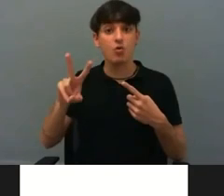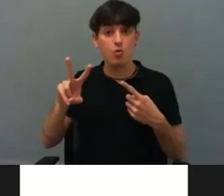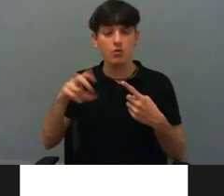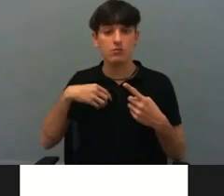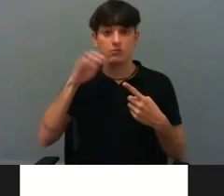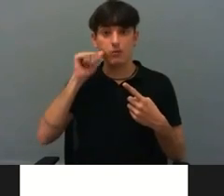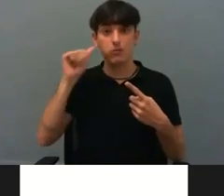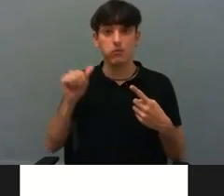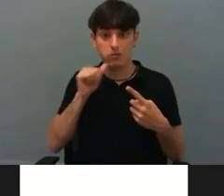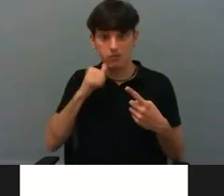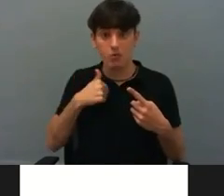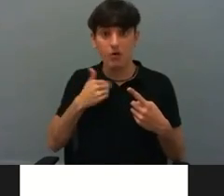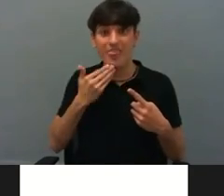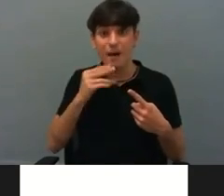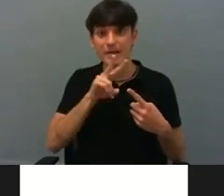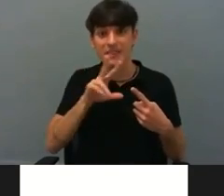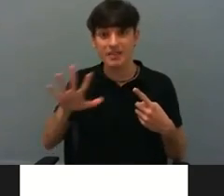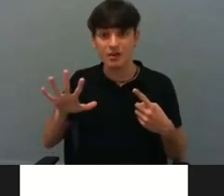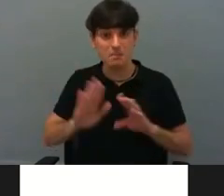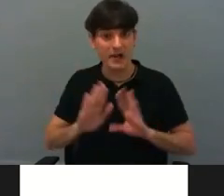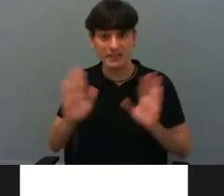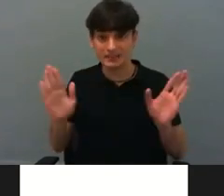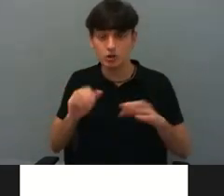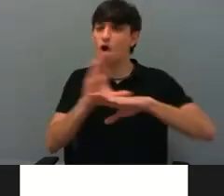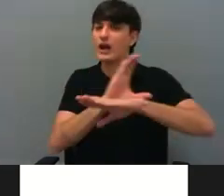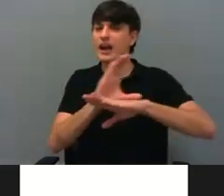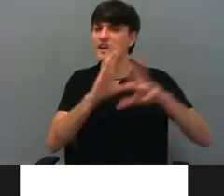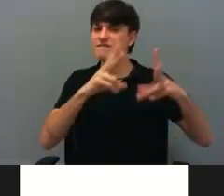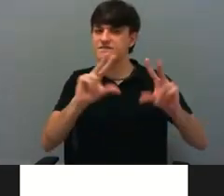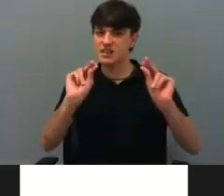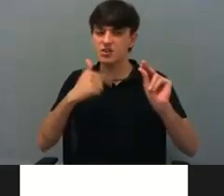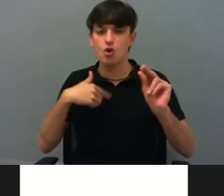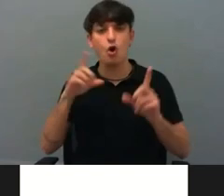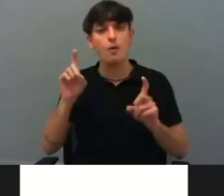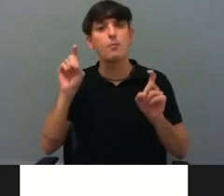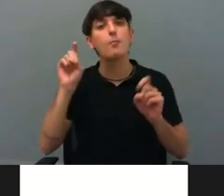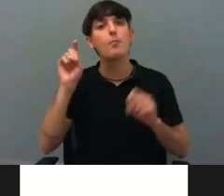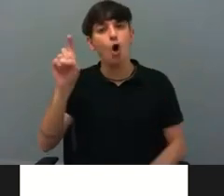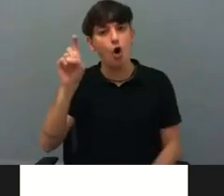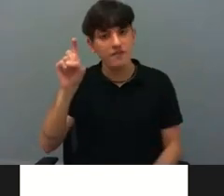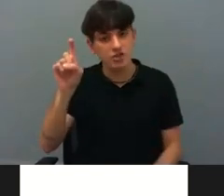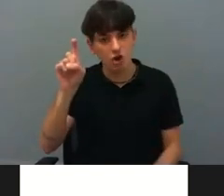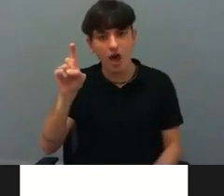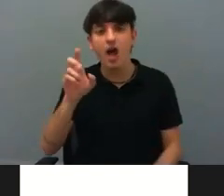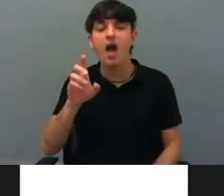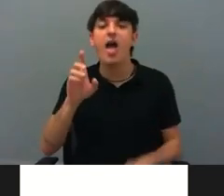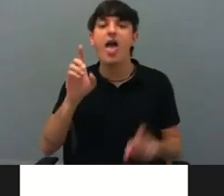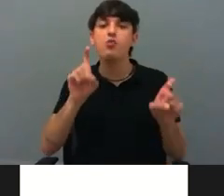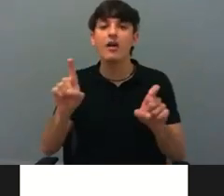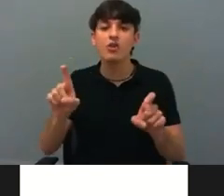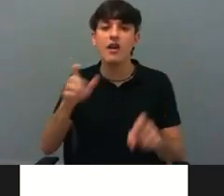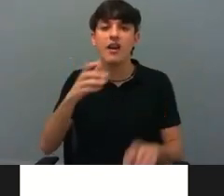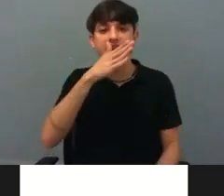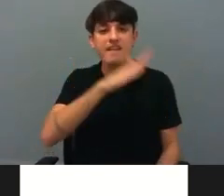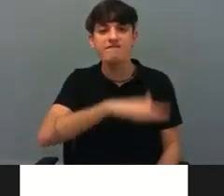tenía 25 años, tenía mi carrera terminada, soy profesora de educación infantil y trabajaba